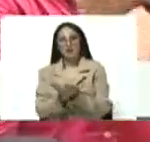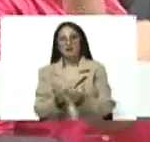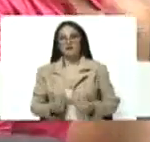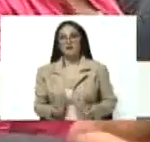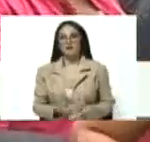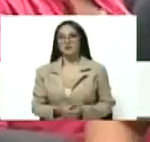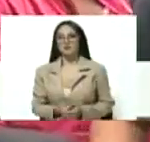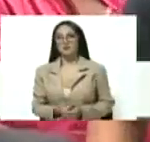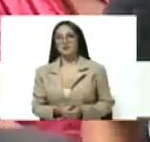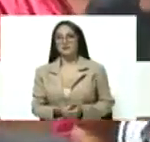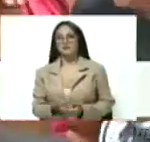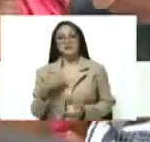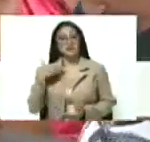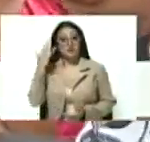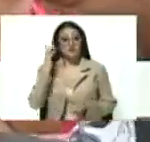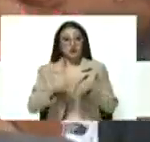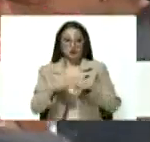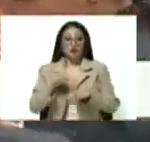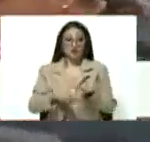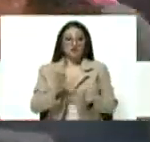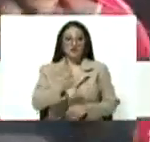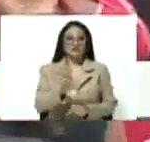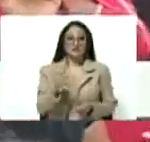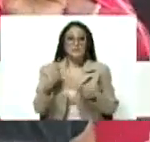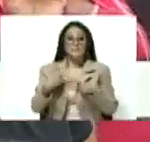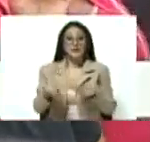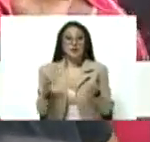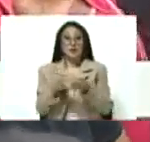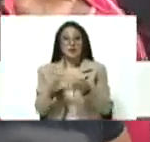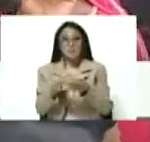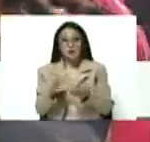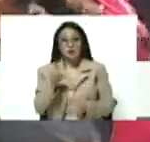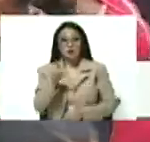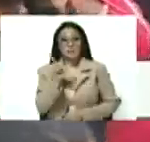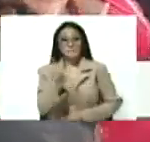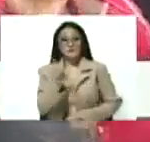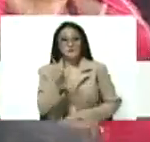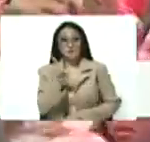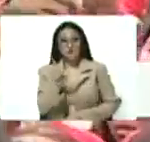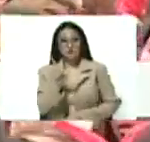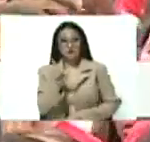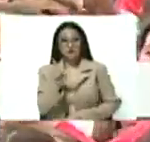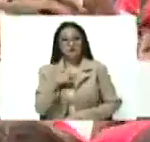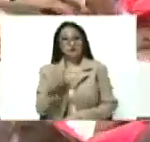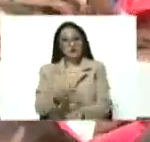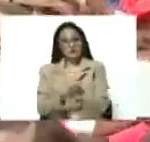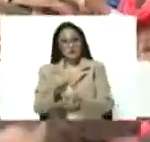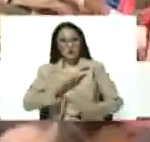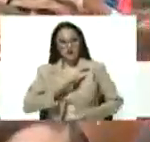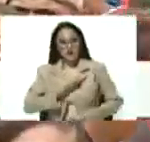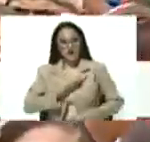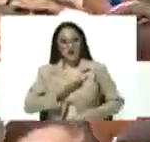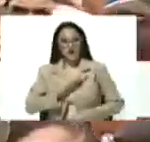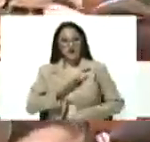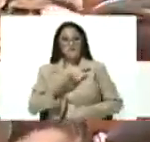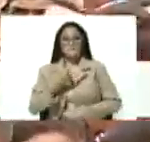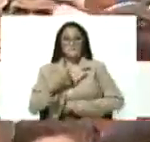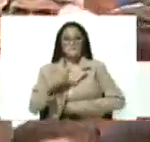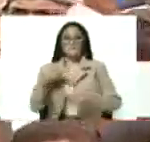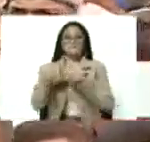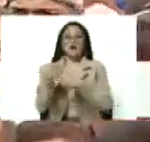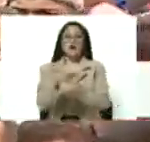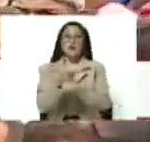Yo sé que van a ocurrir casos extremos, pero ahí es donde el Partido Socialista Unido de Venezuela y nuestros hermanos alcaldes y alcaldesas y el gobernador tenemos